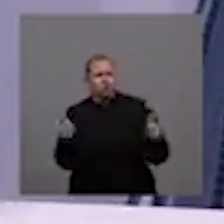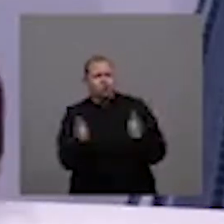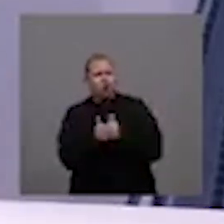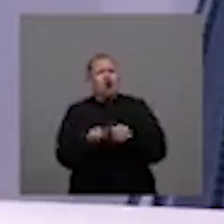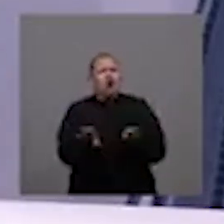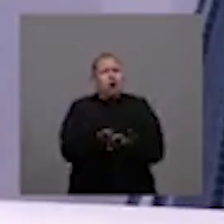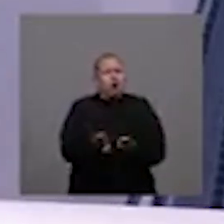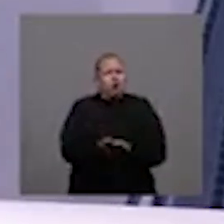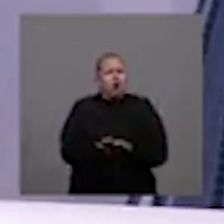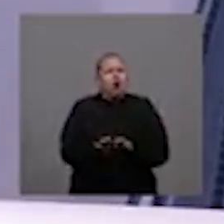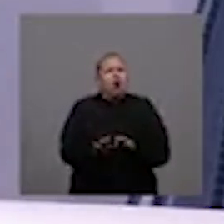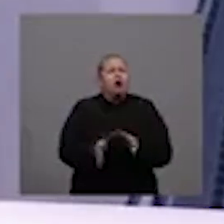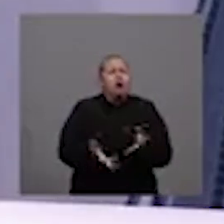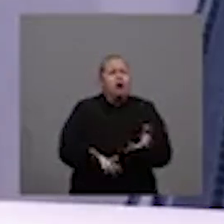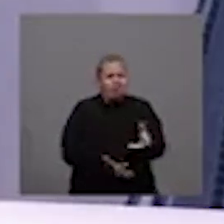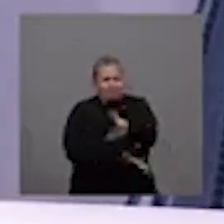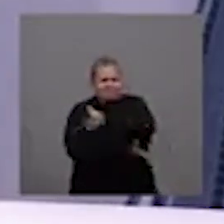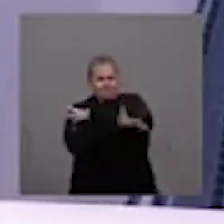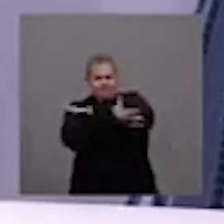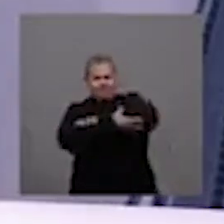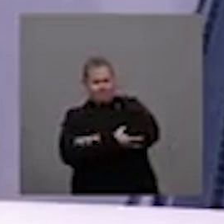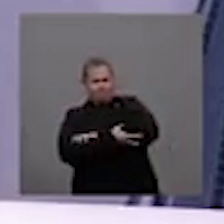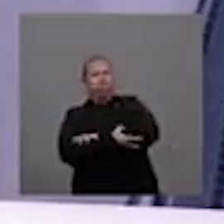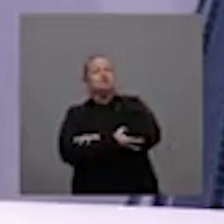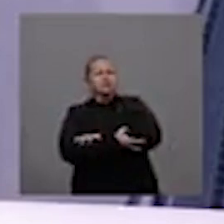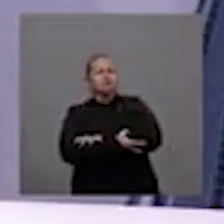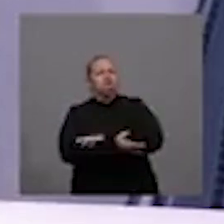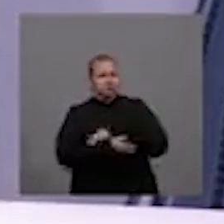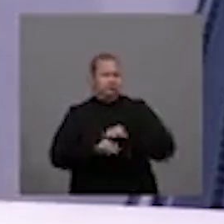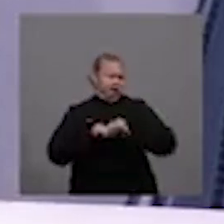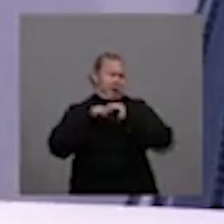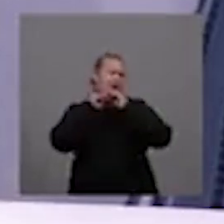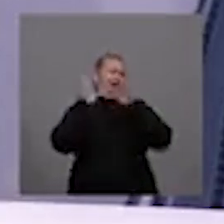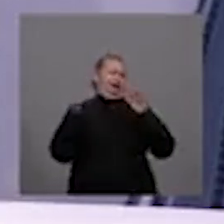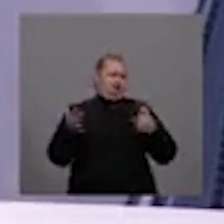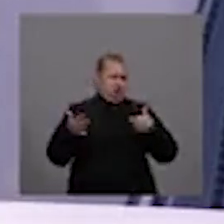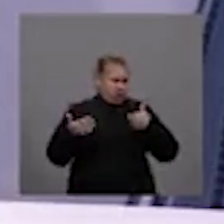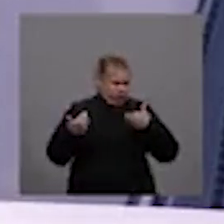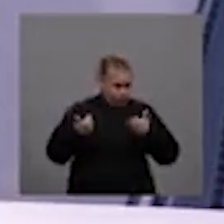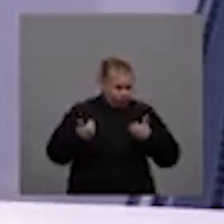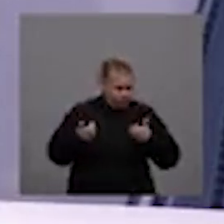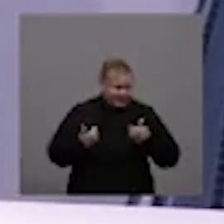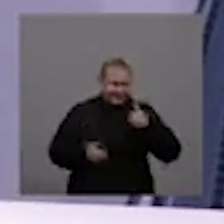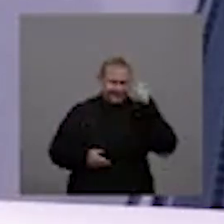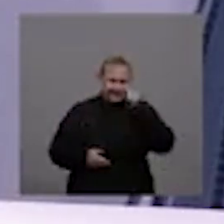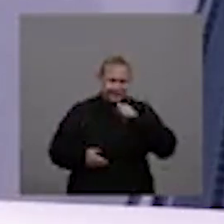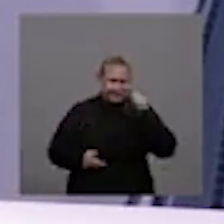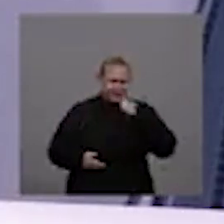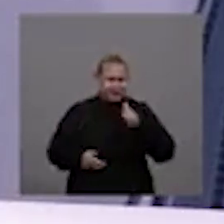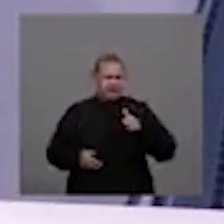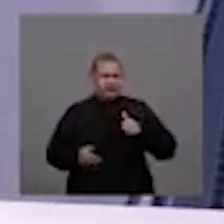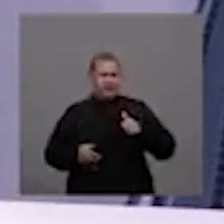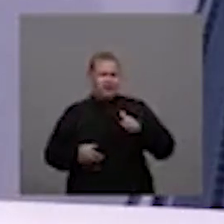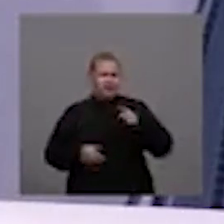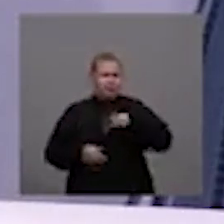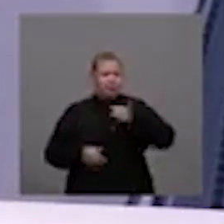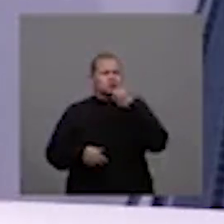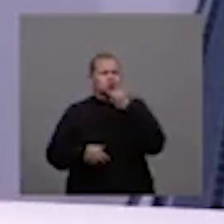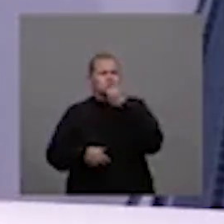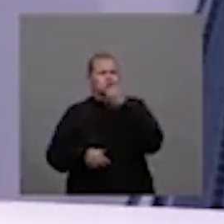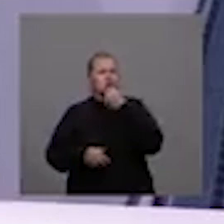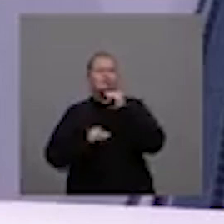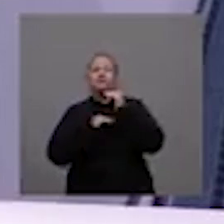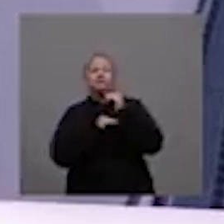motorizada. Criticó el crecimiento desmedido de viviendas en Tlajomulco durante los gobiernos de Movimiento Ciudadano y propuso la implementación